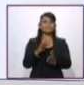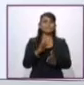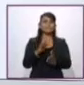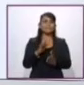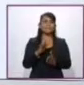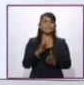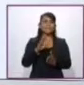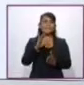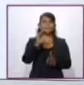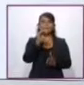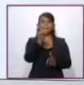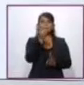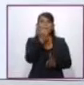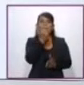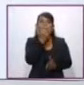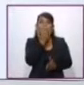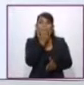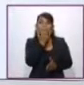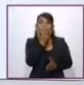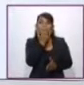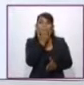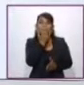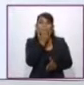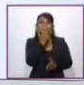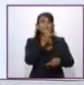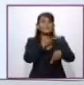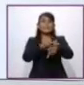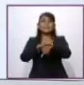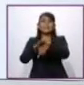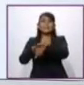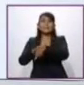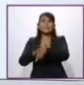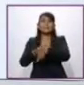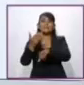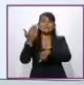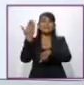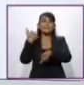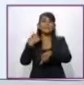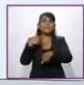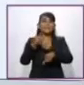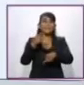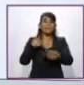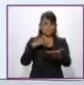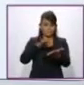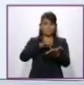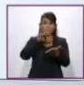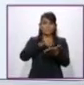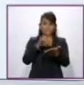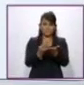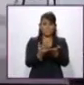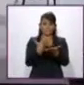estado. Candidato, sí, hicimos el llamado a solicitar la voz.